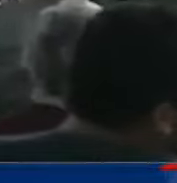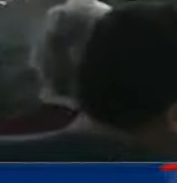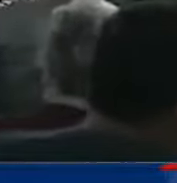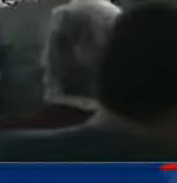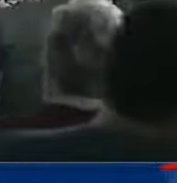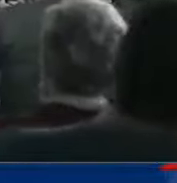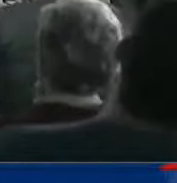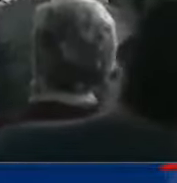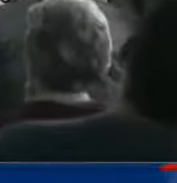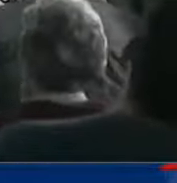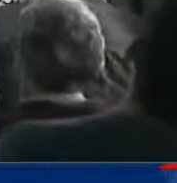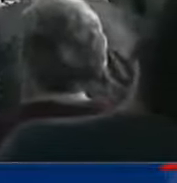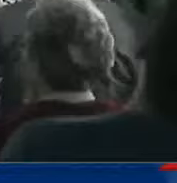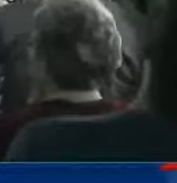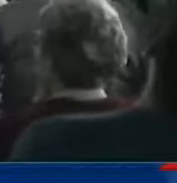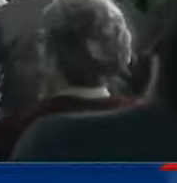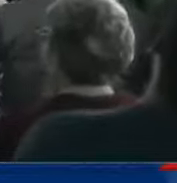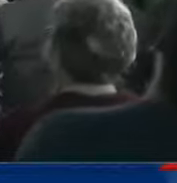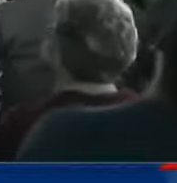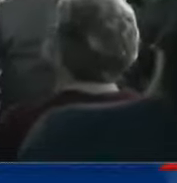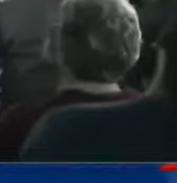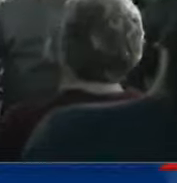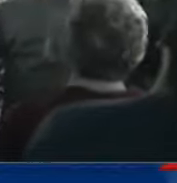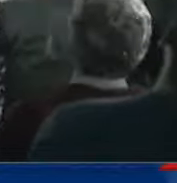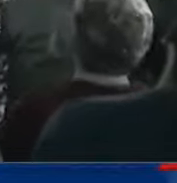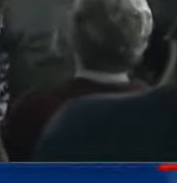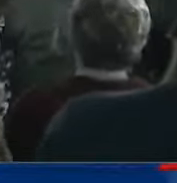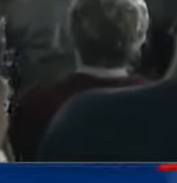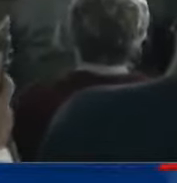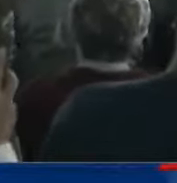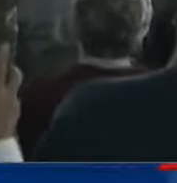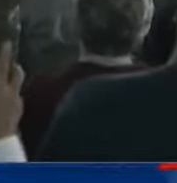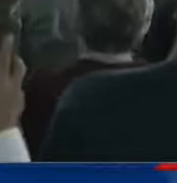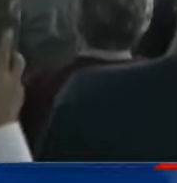decimos, fíjense en la espada.